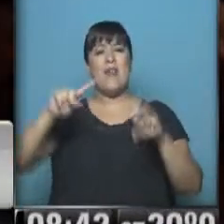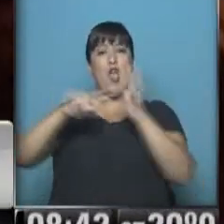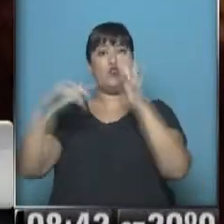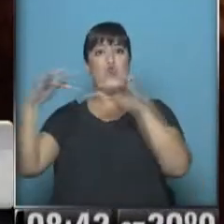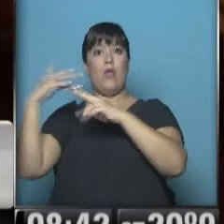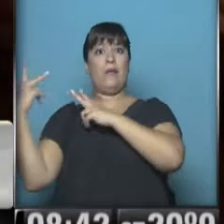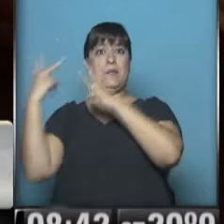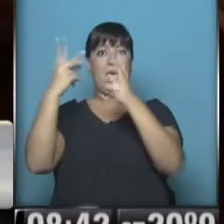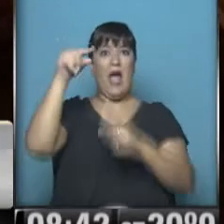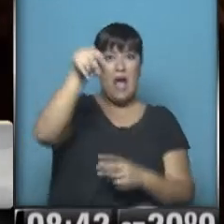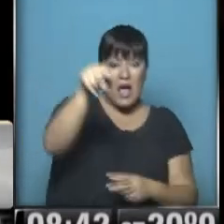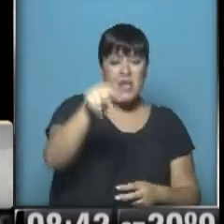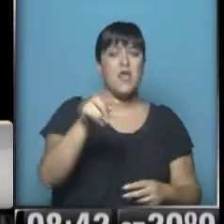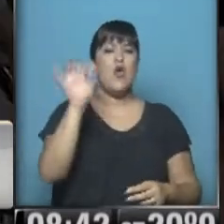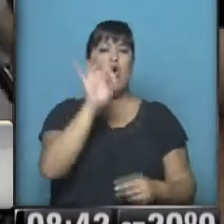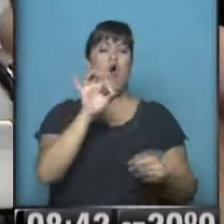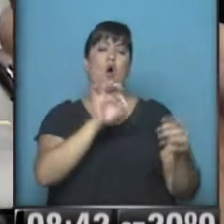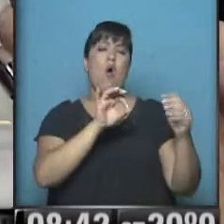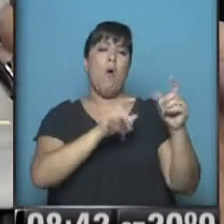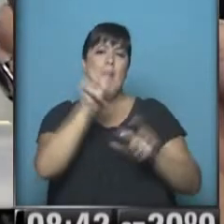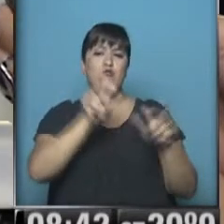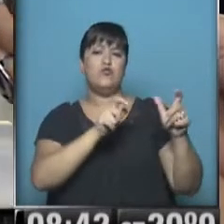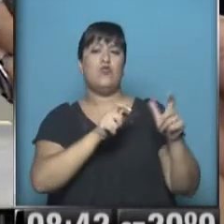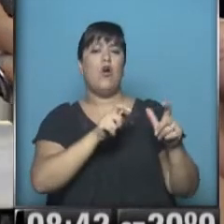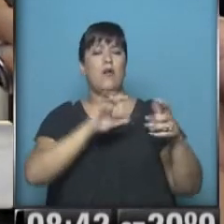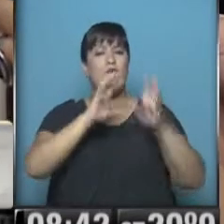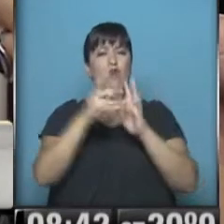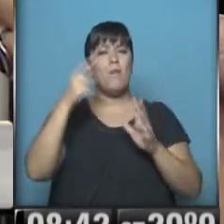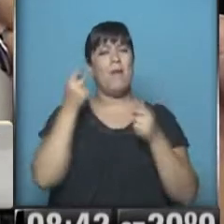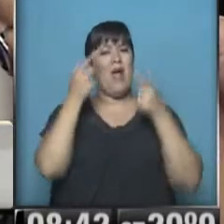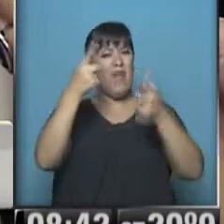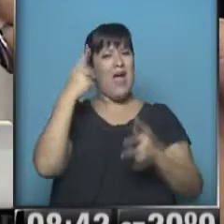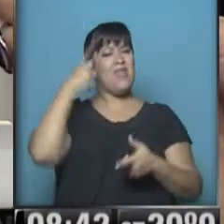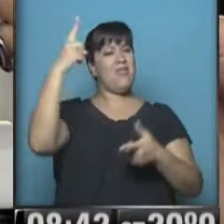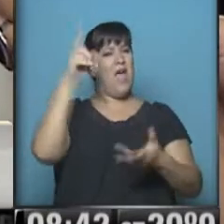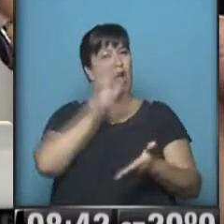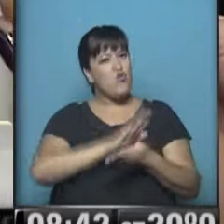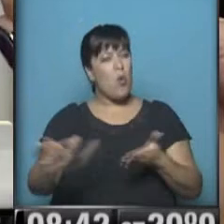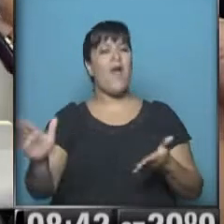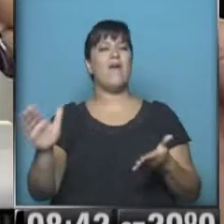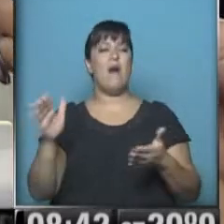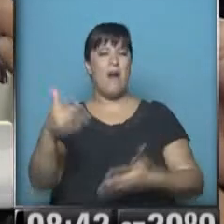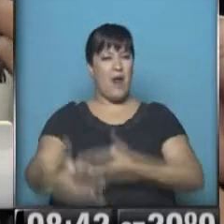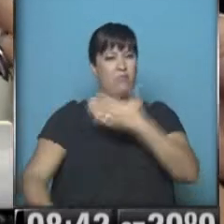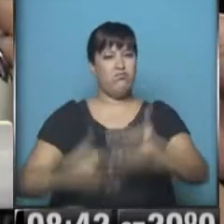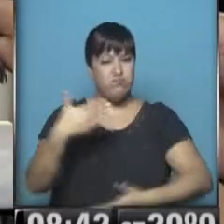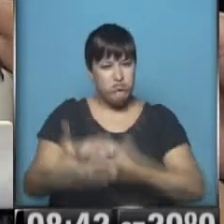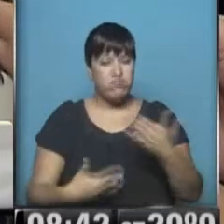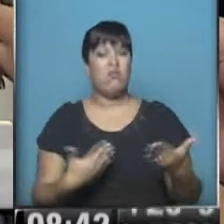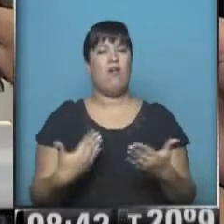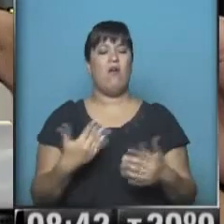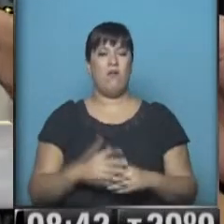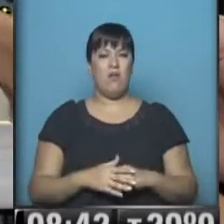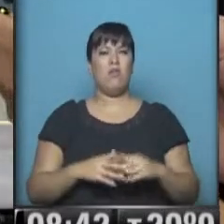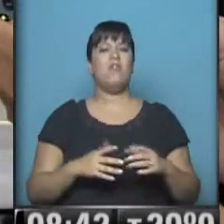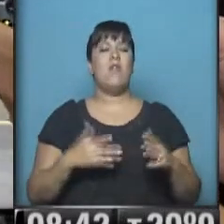Buenos Aires, y los que construyen una idea nueva, una idea de construcción, una idea de vivienda, una